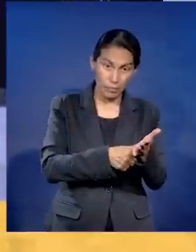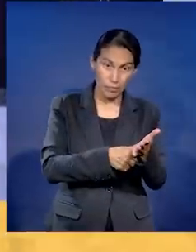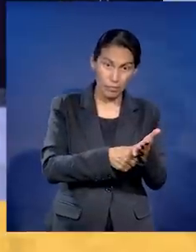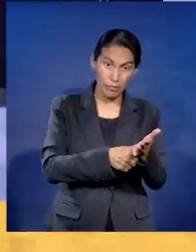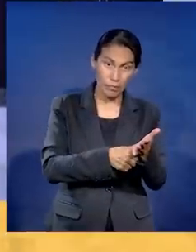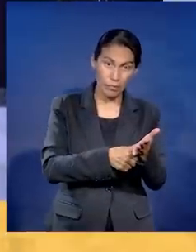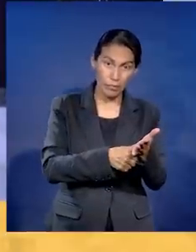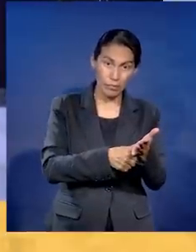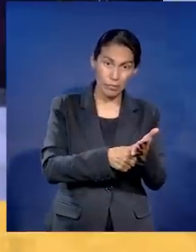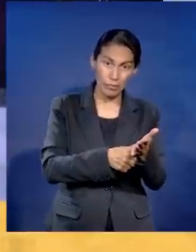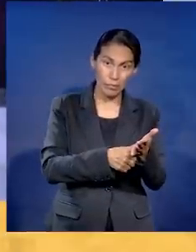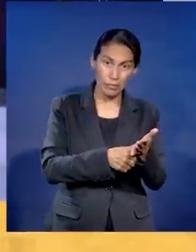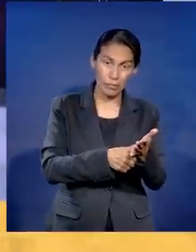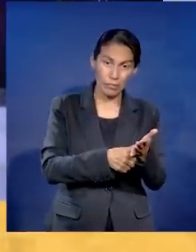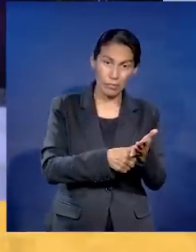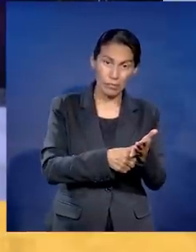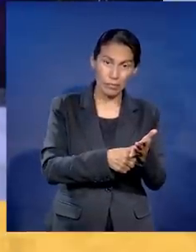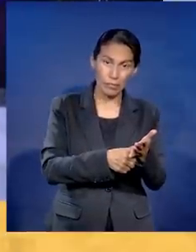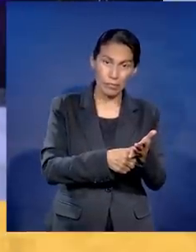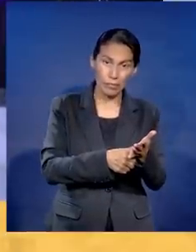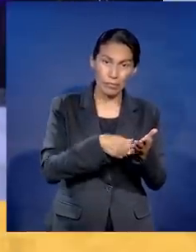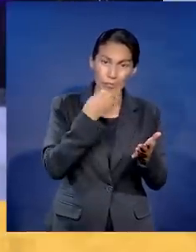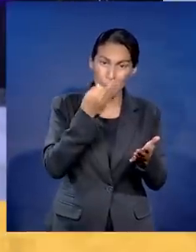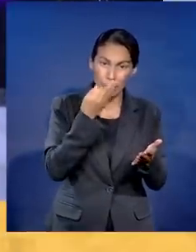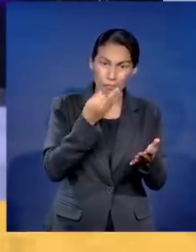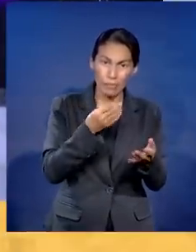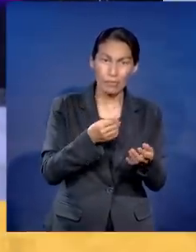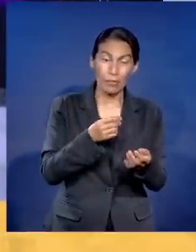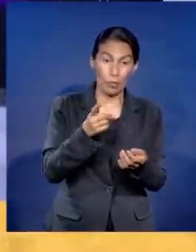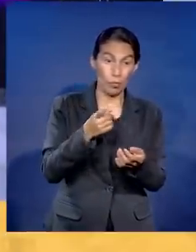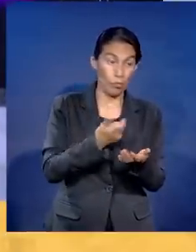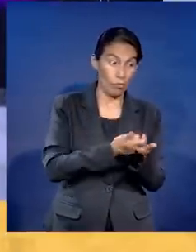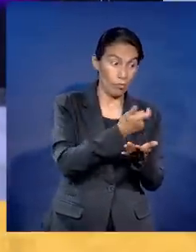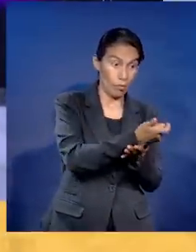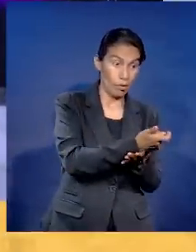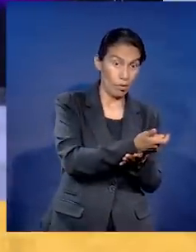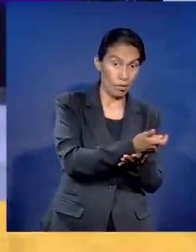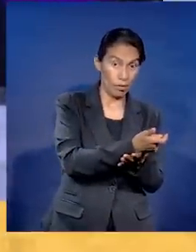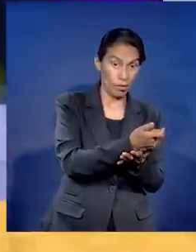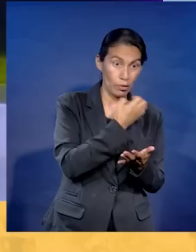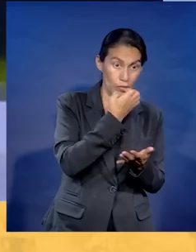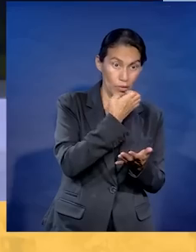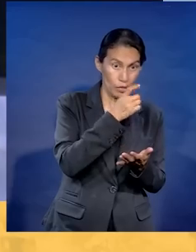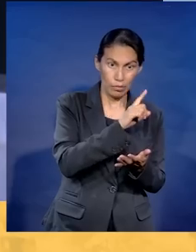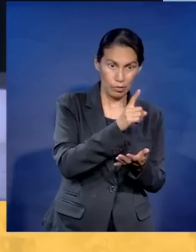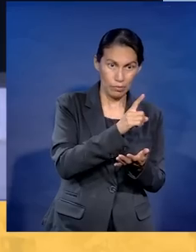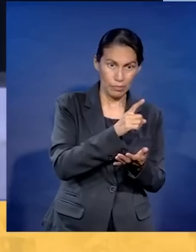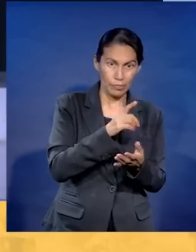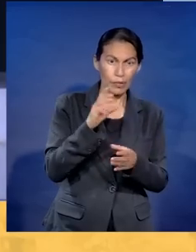el 14 de febrero cartas y tarjetas en lugar de pagar dinero a tu matrícula.